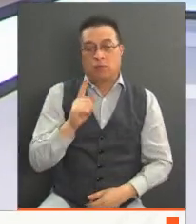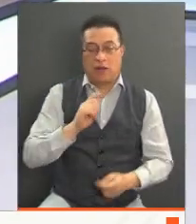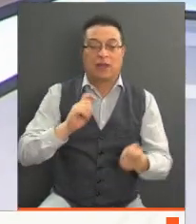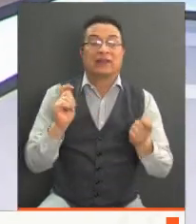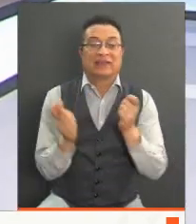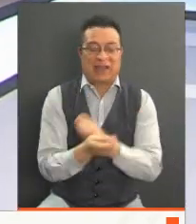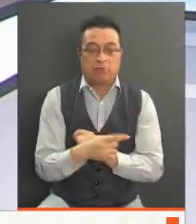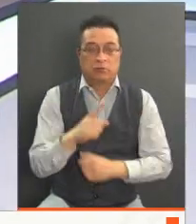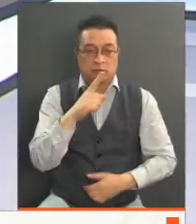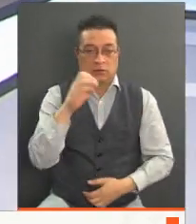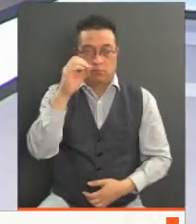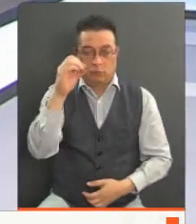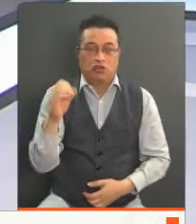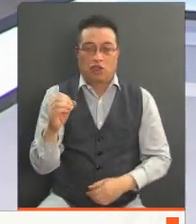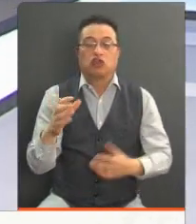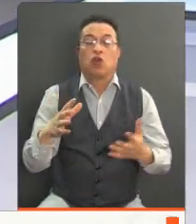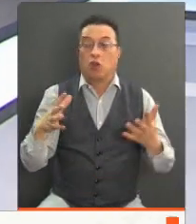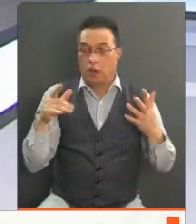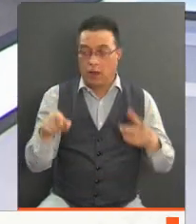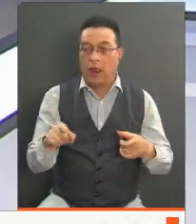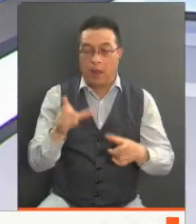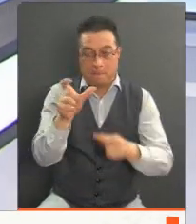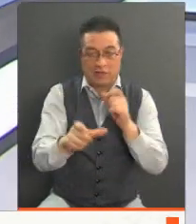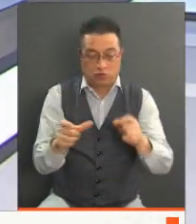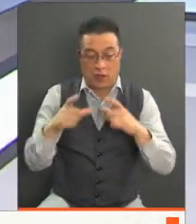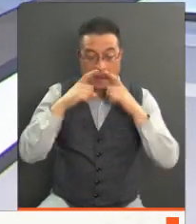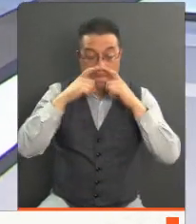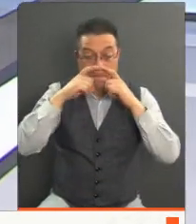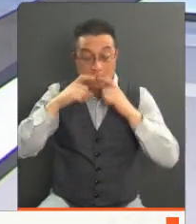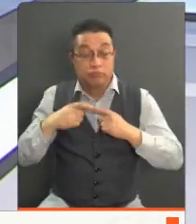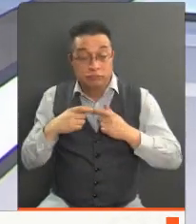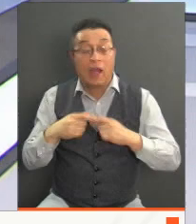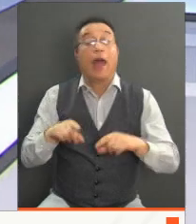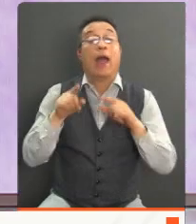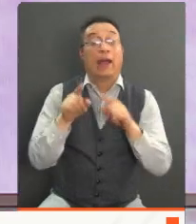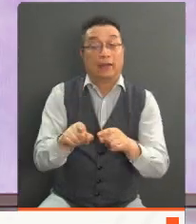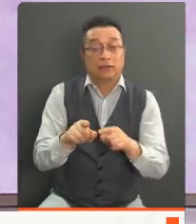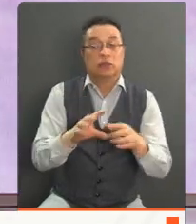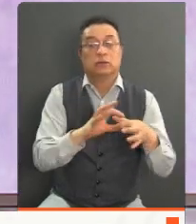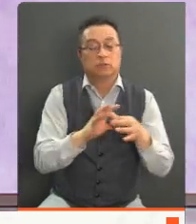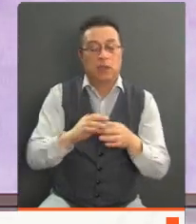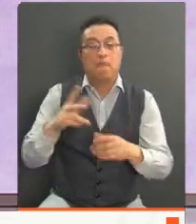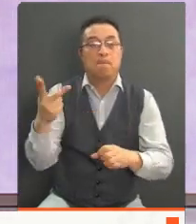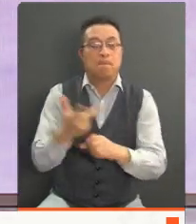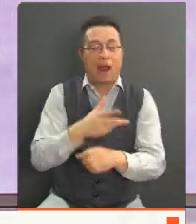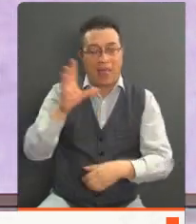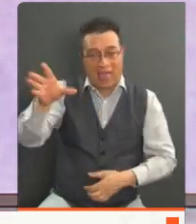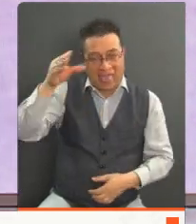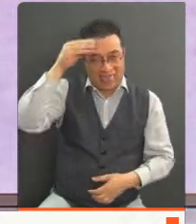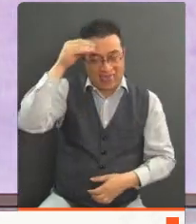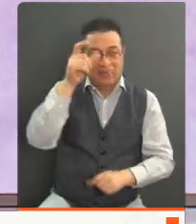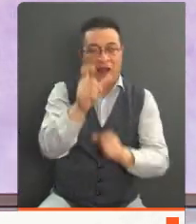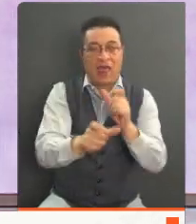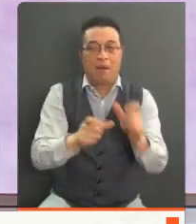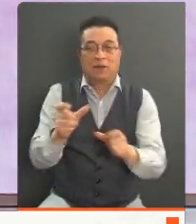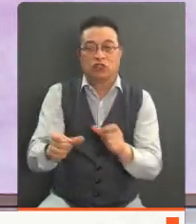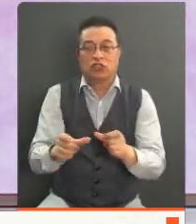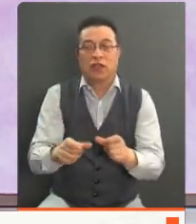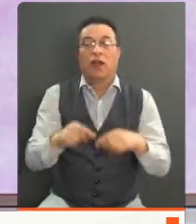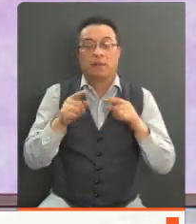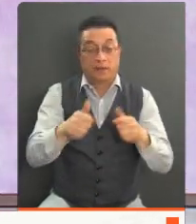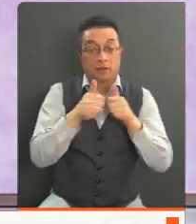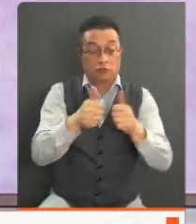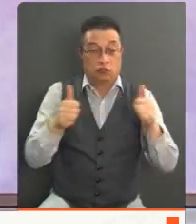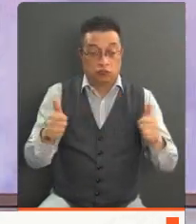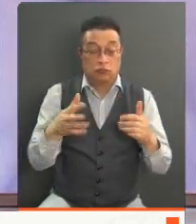una revolución y que la gente se sacaba la mascarilla y creo que eso fue un malentendido por la población no digo que la autoridad lo